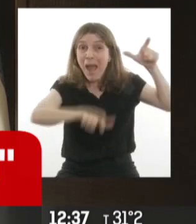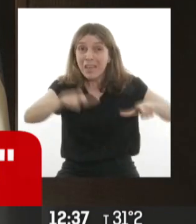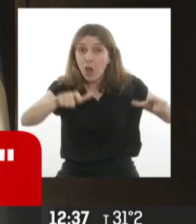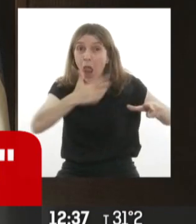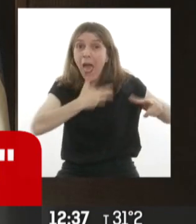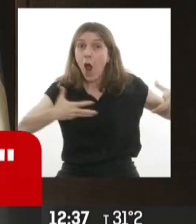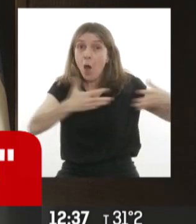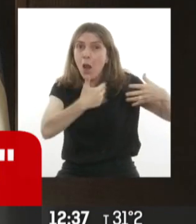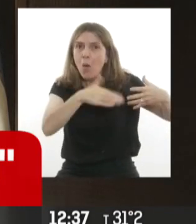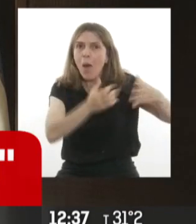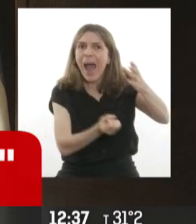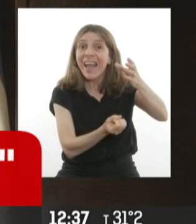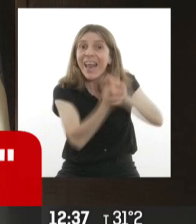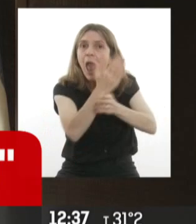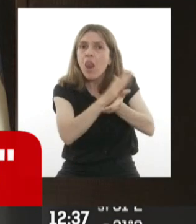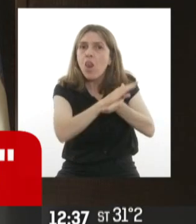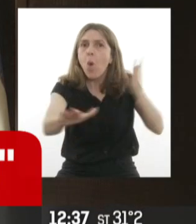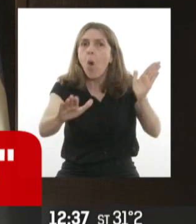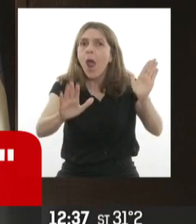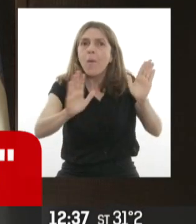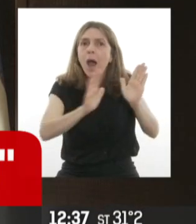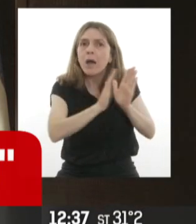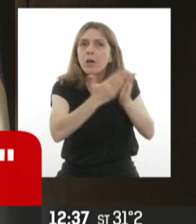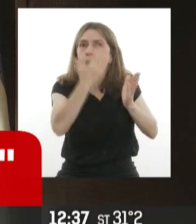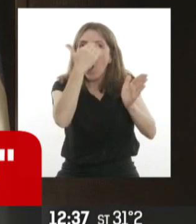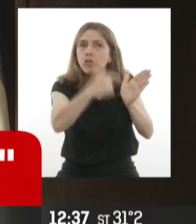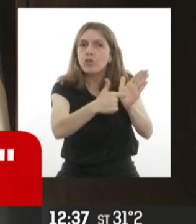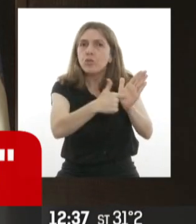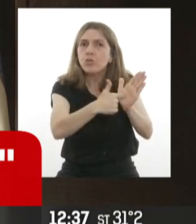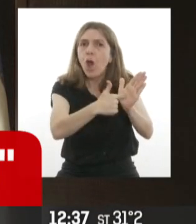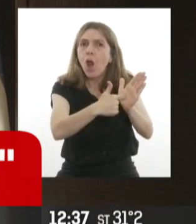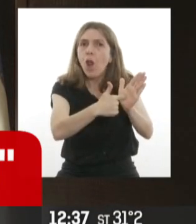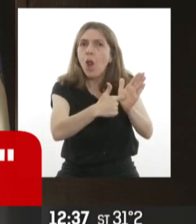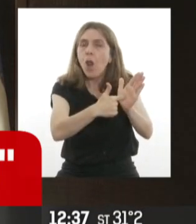una nueva constitución. Una constitución no es una ley.